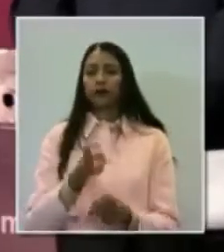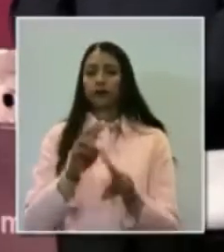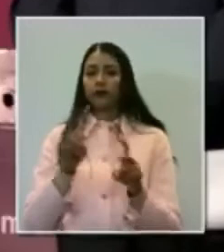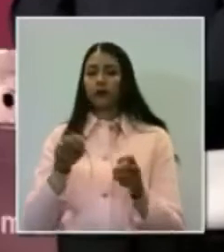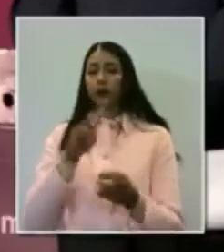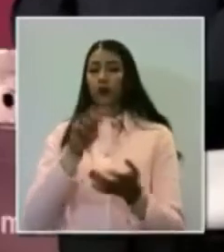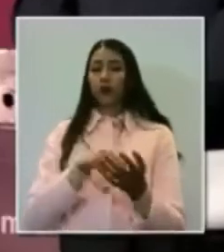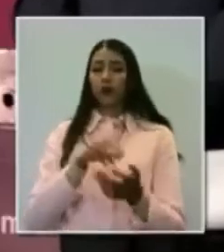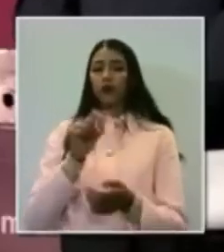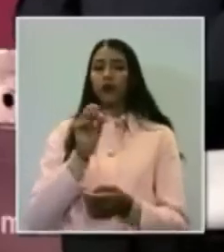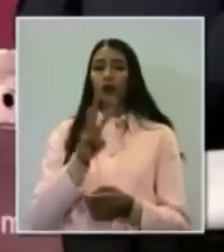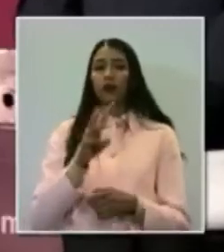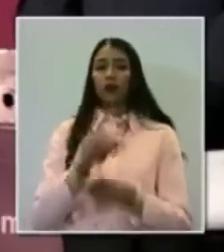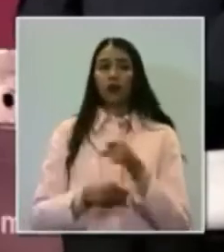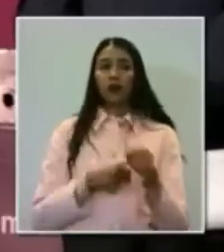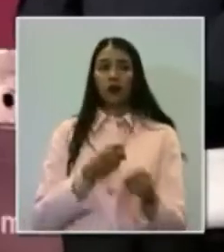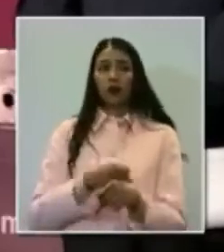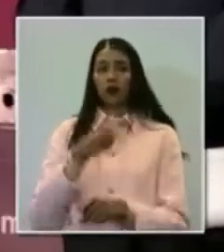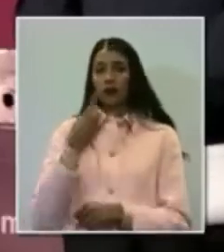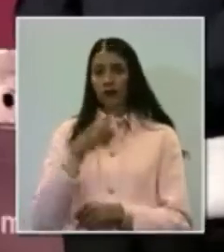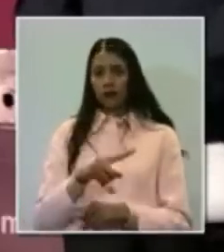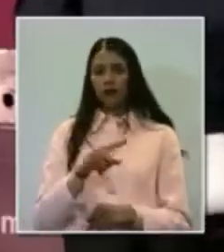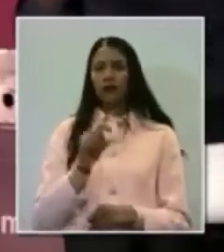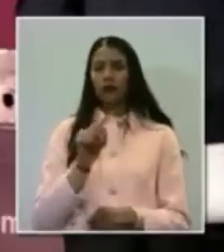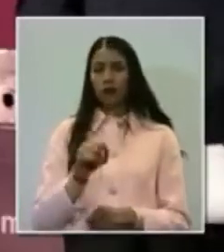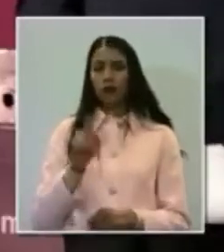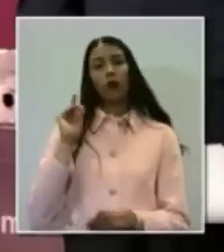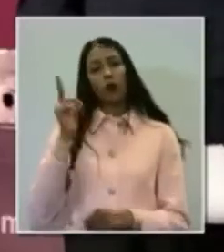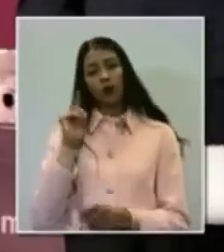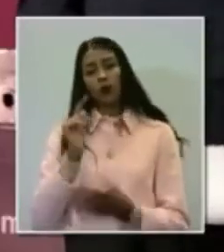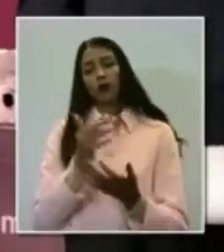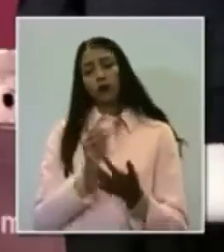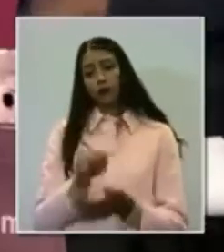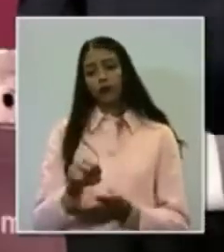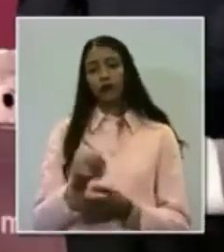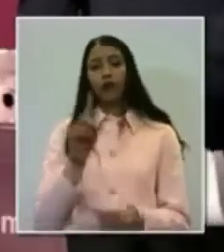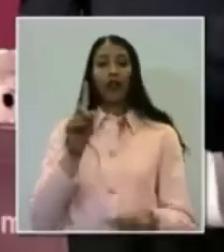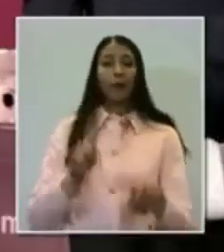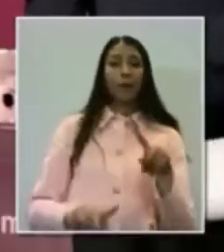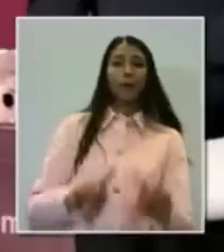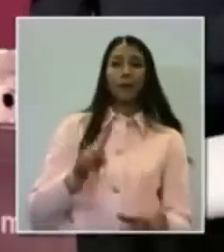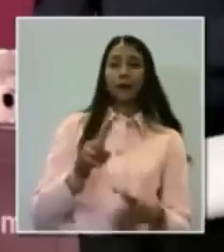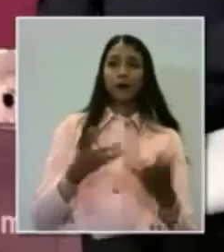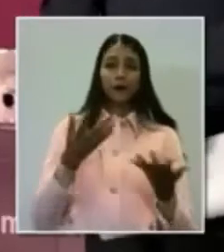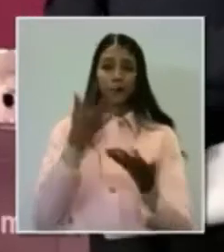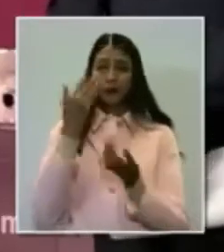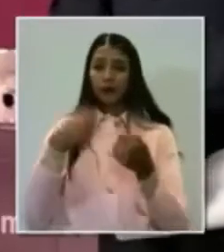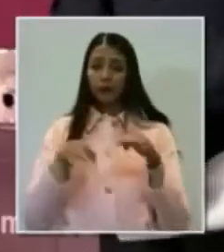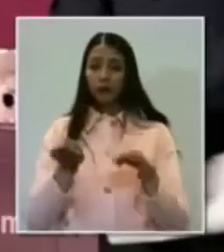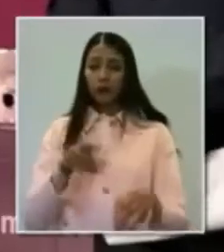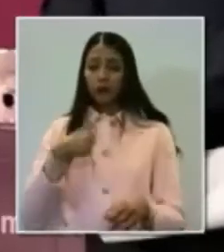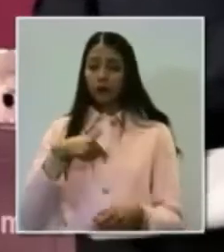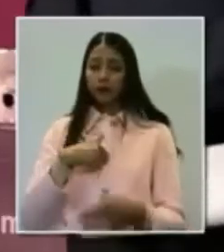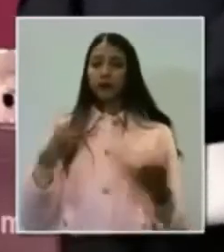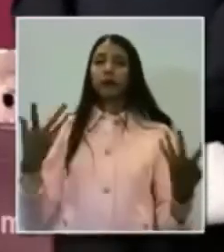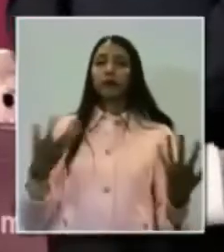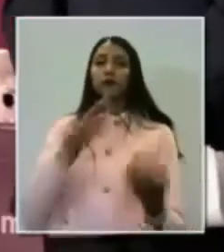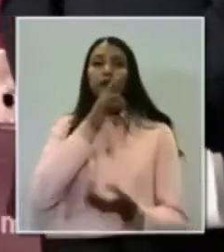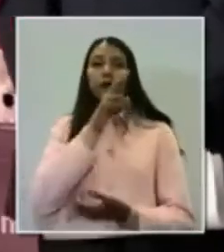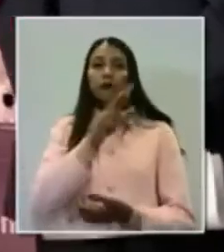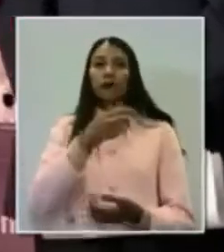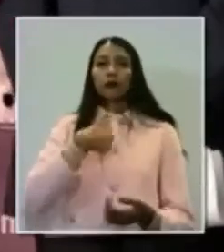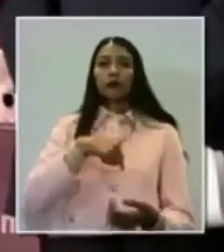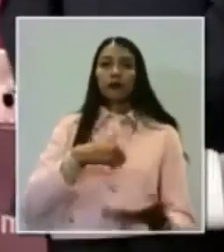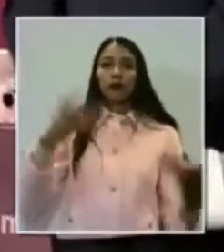Pero 2023 es el año ya para la federación. Esperemos que sí, es dependiendo el trabajo que nosotros estemos dando, los resultados